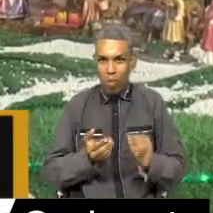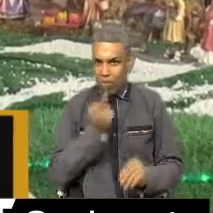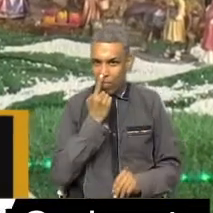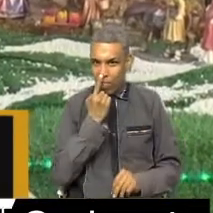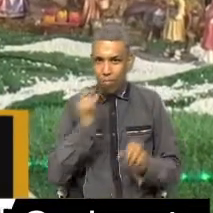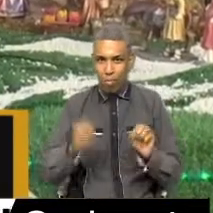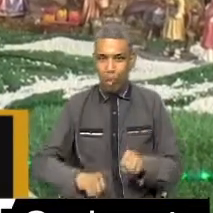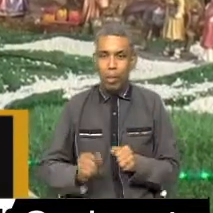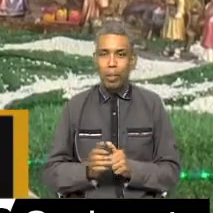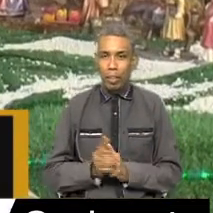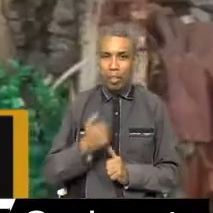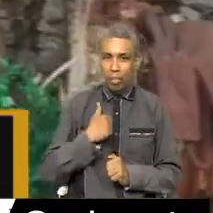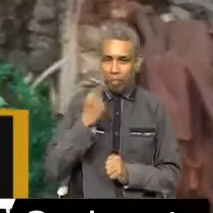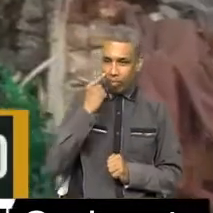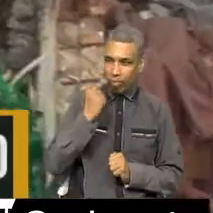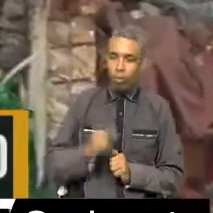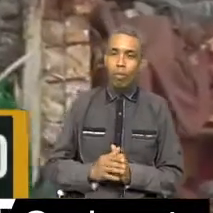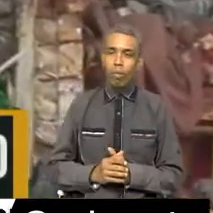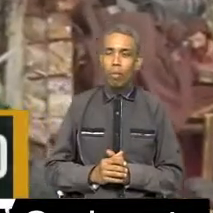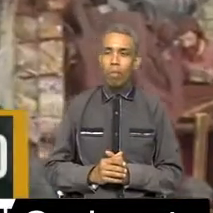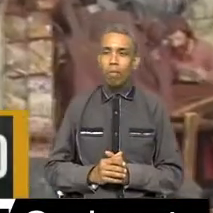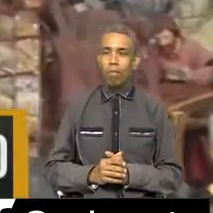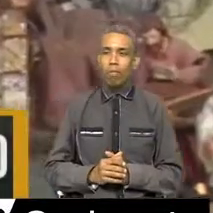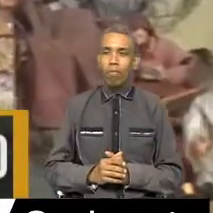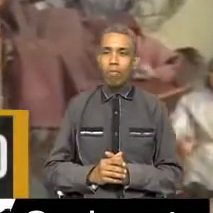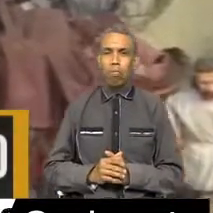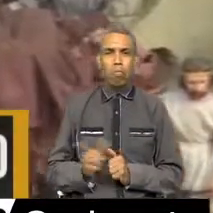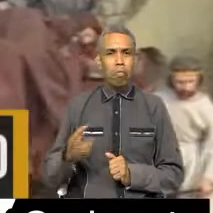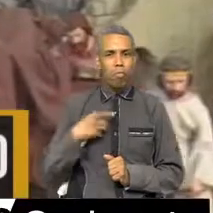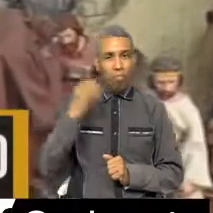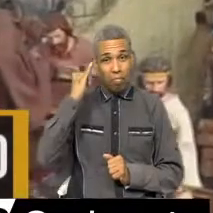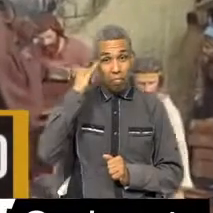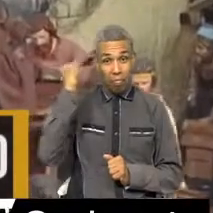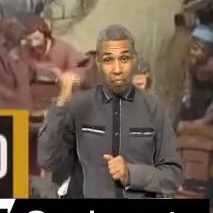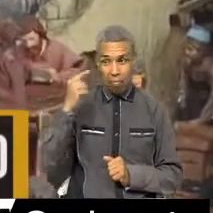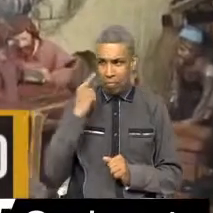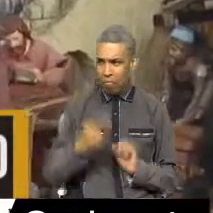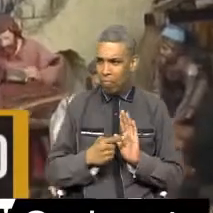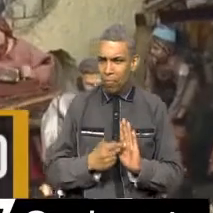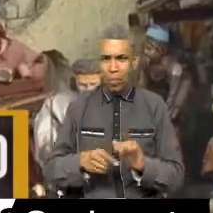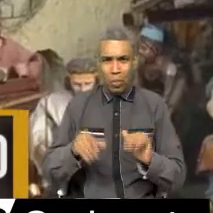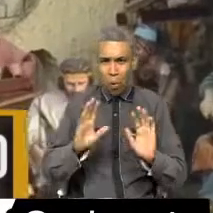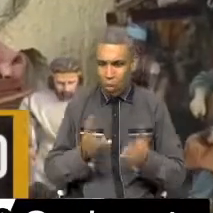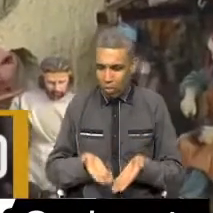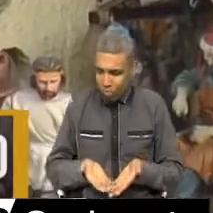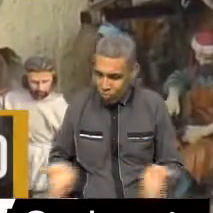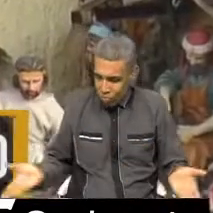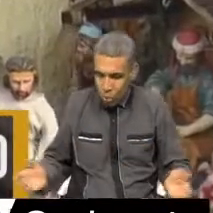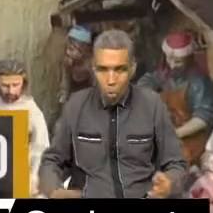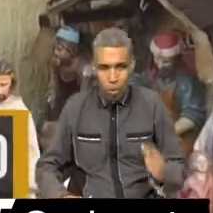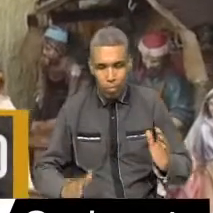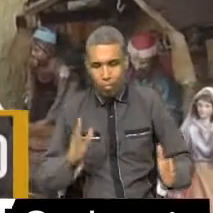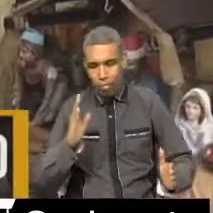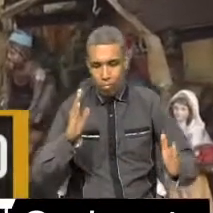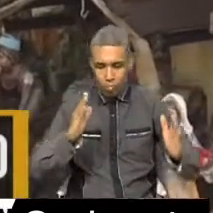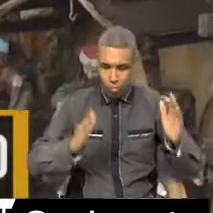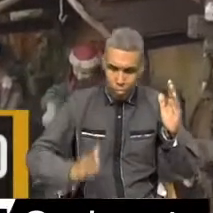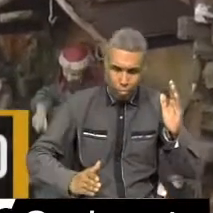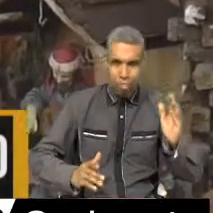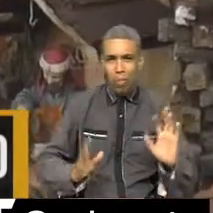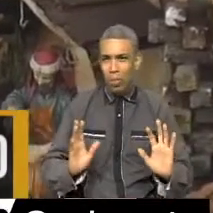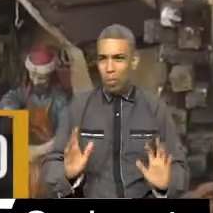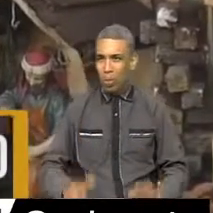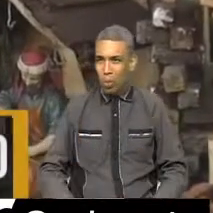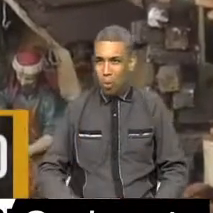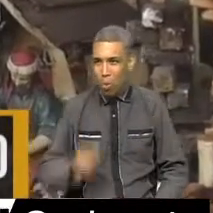que el Departamento de Policía del Magdalena Medio cuente con un pesebre donde todas sus figuras tienen movimiento. Esto gracias a la ayuda y